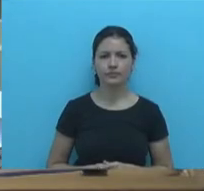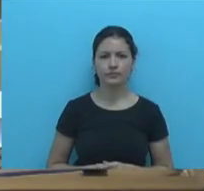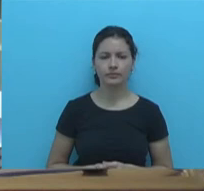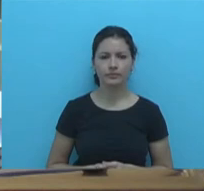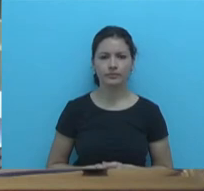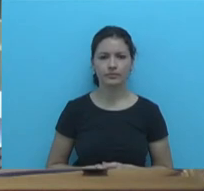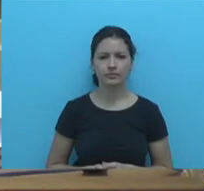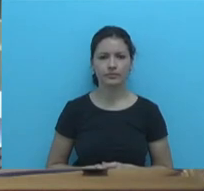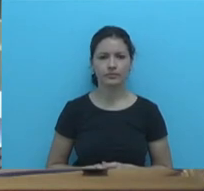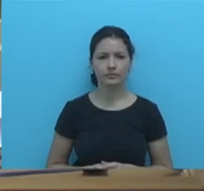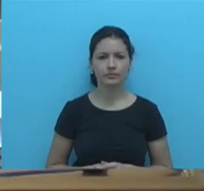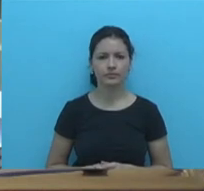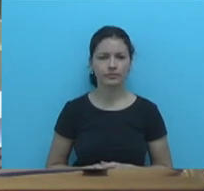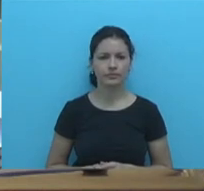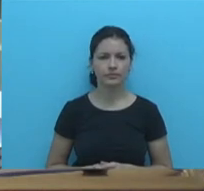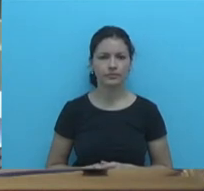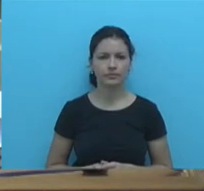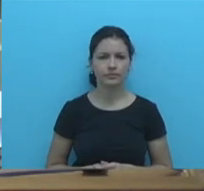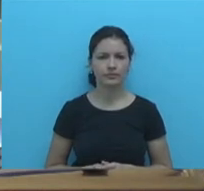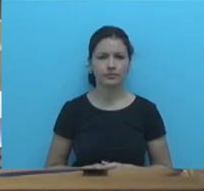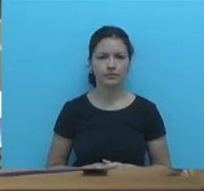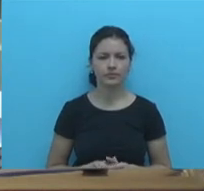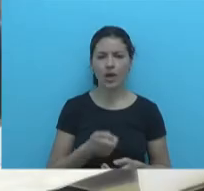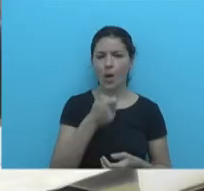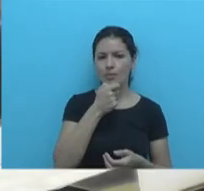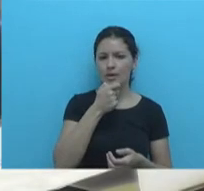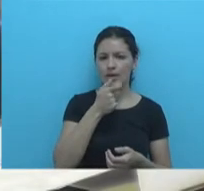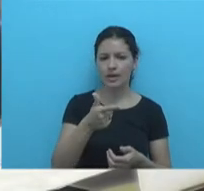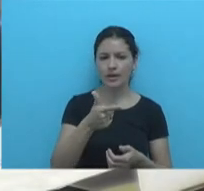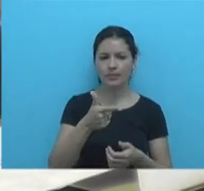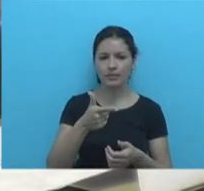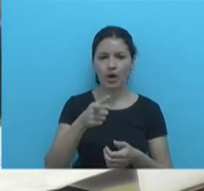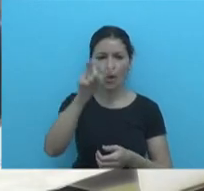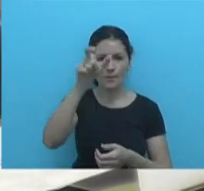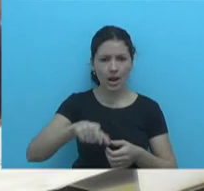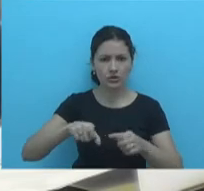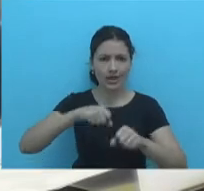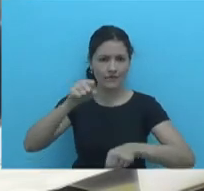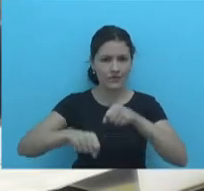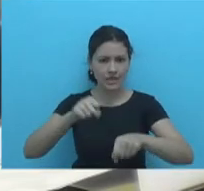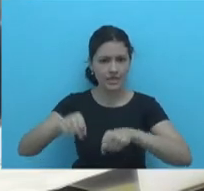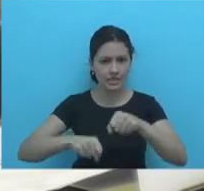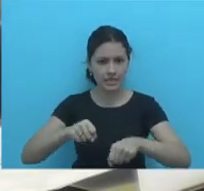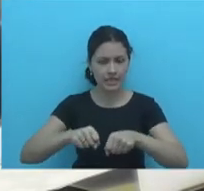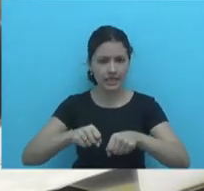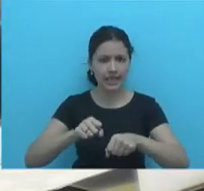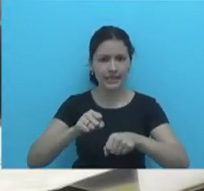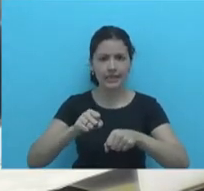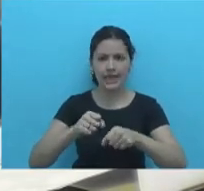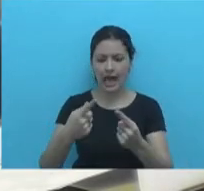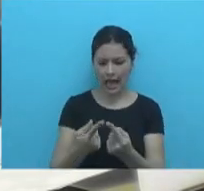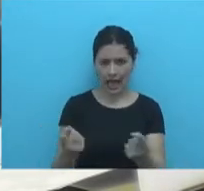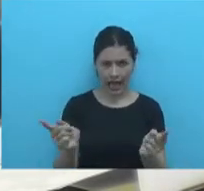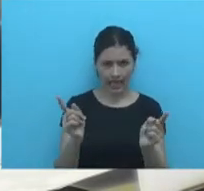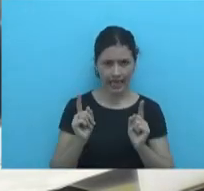transportar cosas, como puede ser gente que transporta los cartones. Si vos le das una bicicleta, y se le va a hacer más complicado. Aparte,